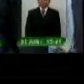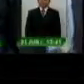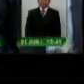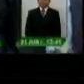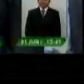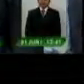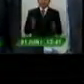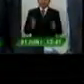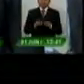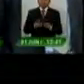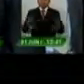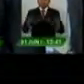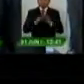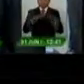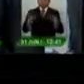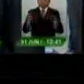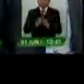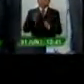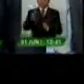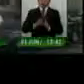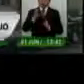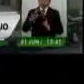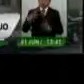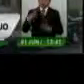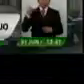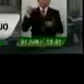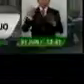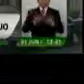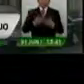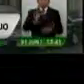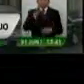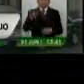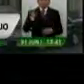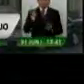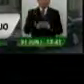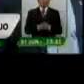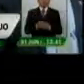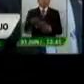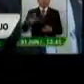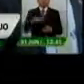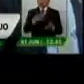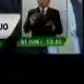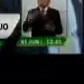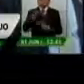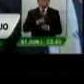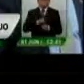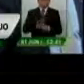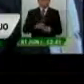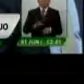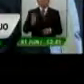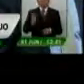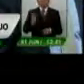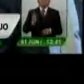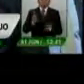Una reunión muy importante con la Confederación de Empresarios Privados de Bolivia. Esperamos que este trabajo, 5 o 6